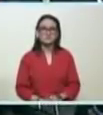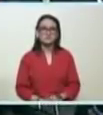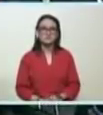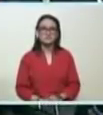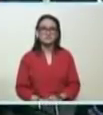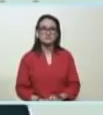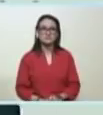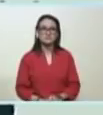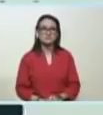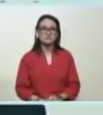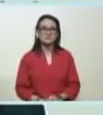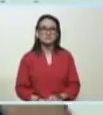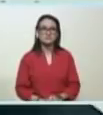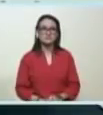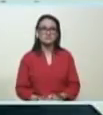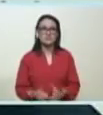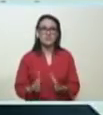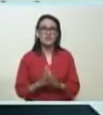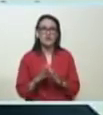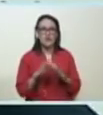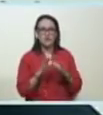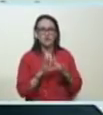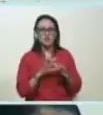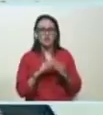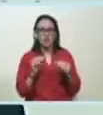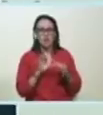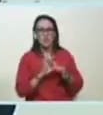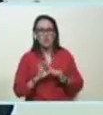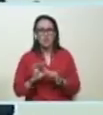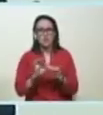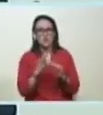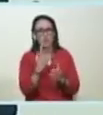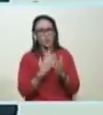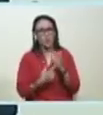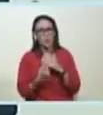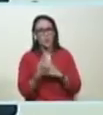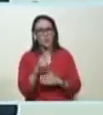Y quería que vinieran todos unidos en un solo candidato